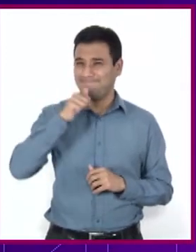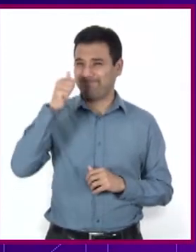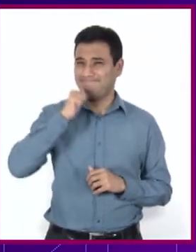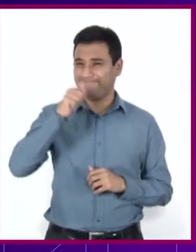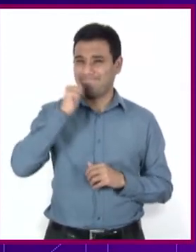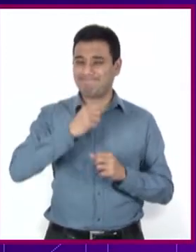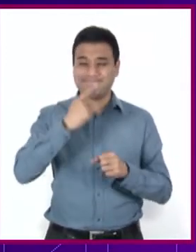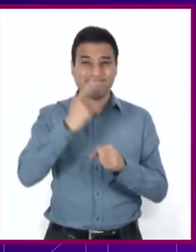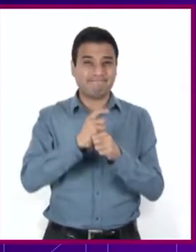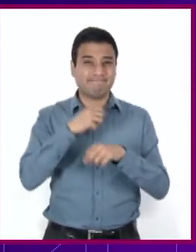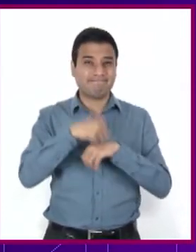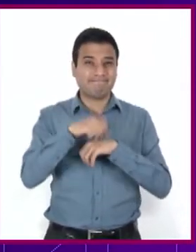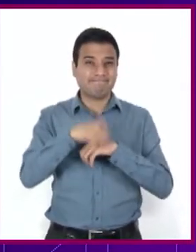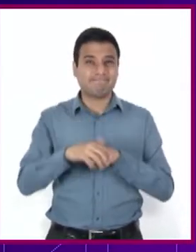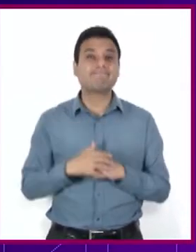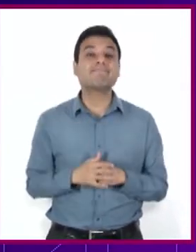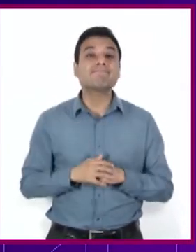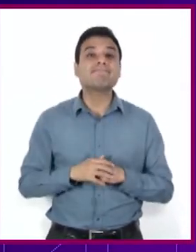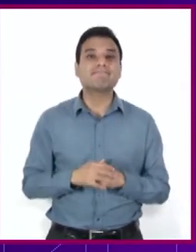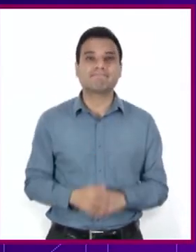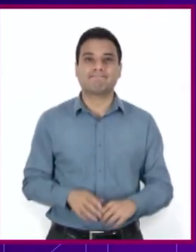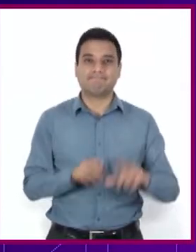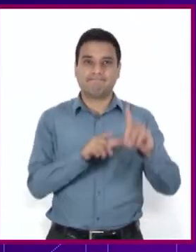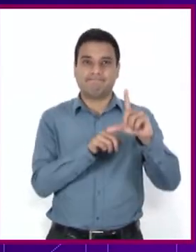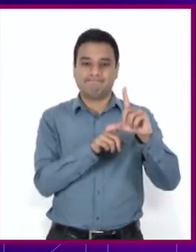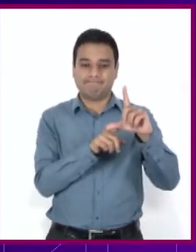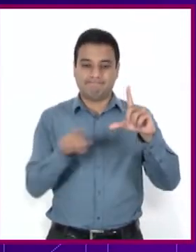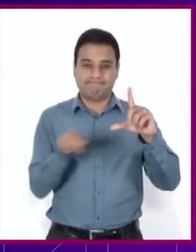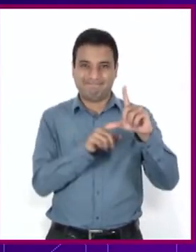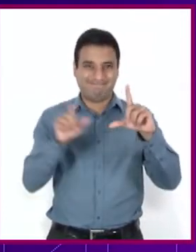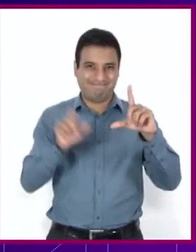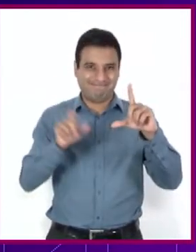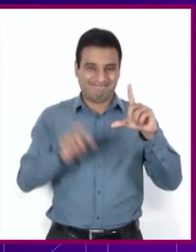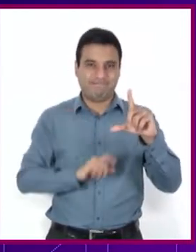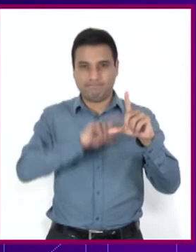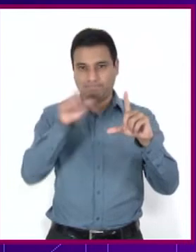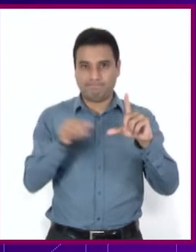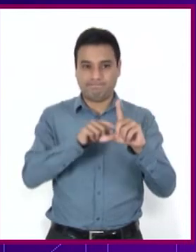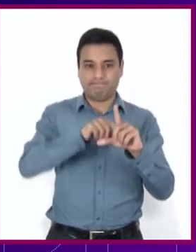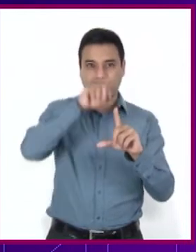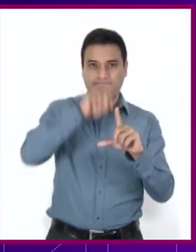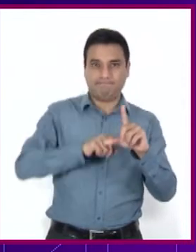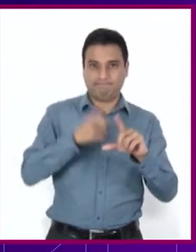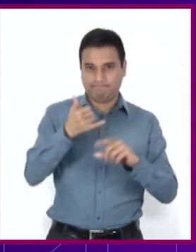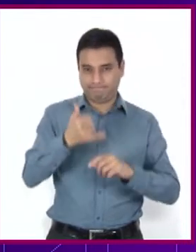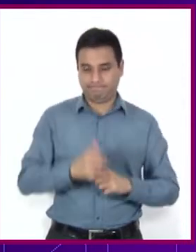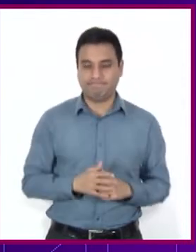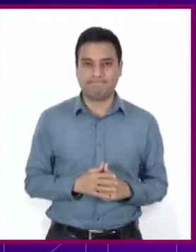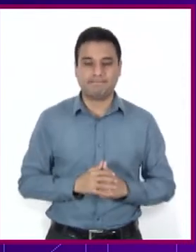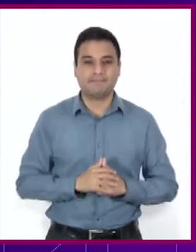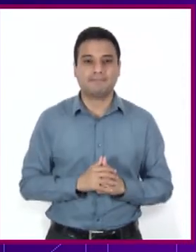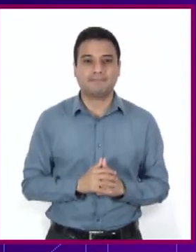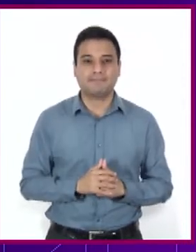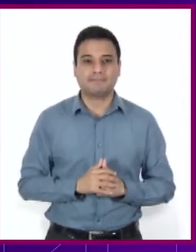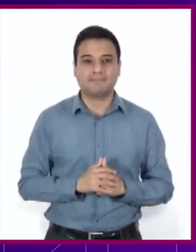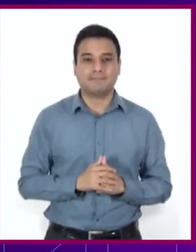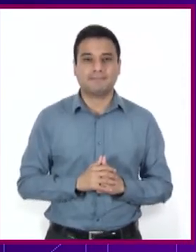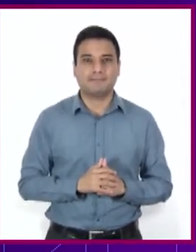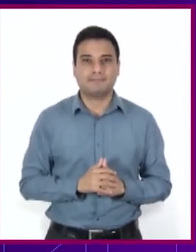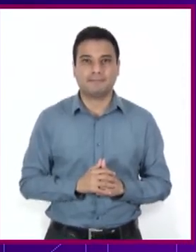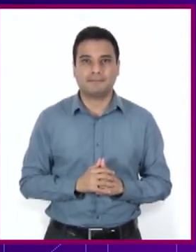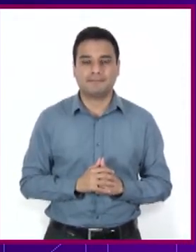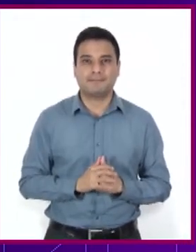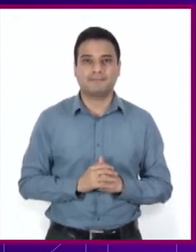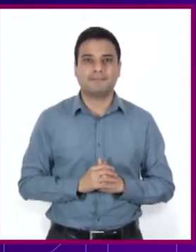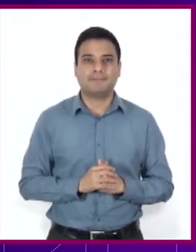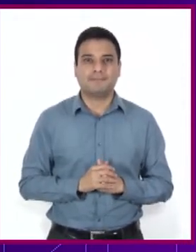valor será el de las abscisas o el de las X y luego el segundo valor será el de las ordenadas o